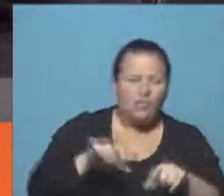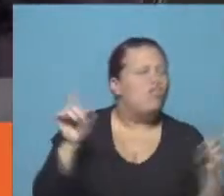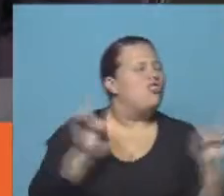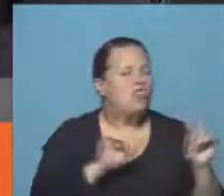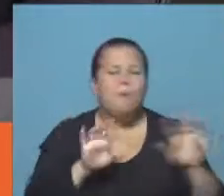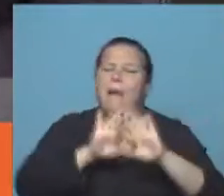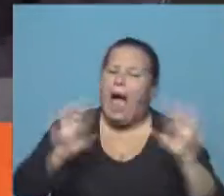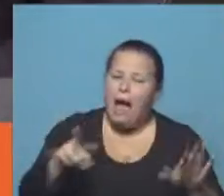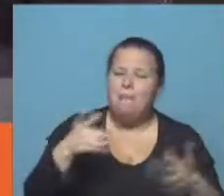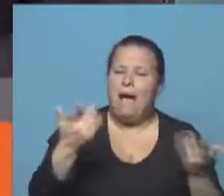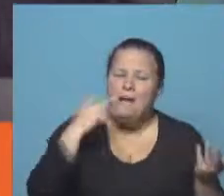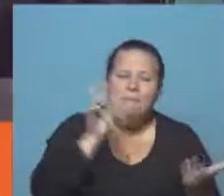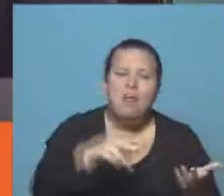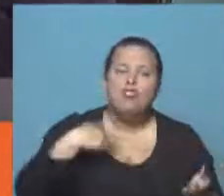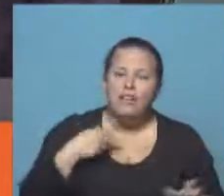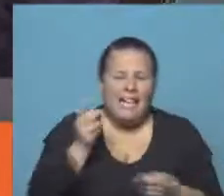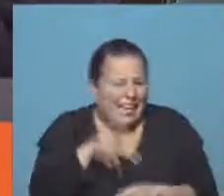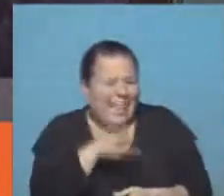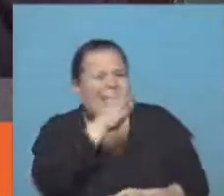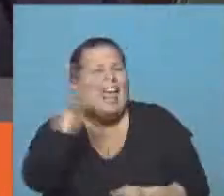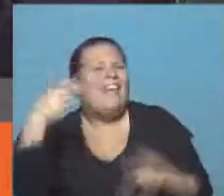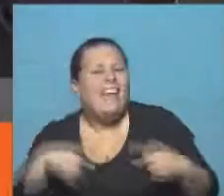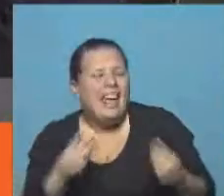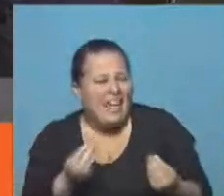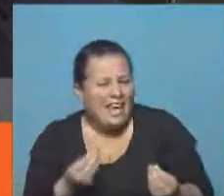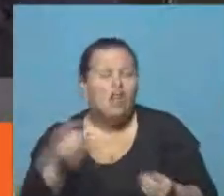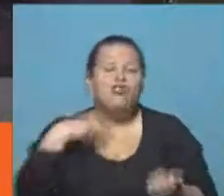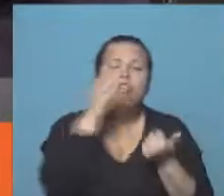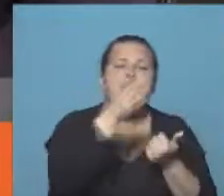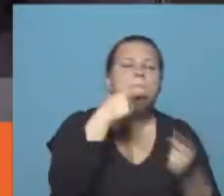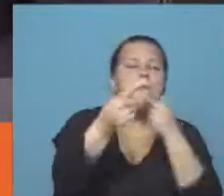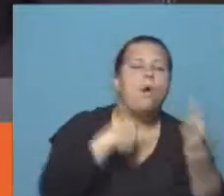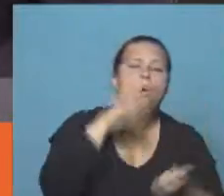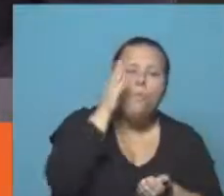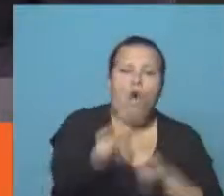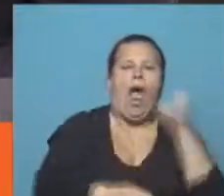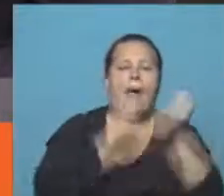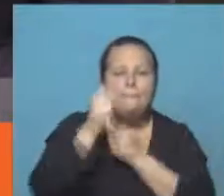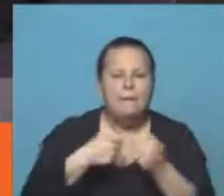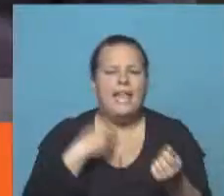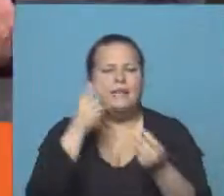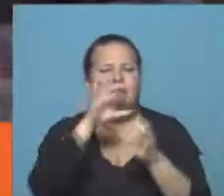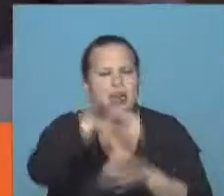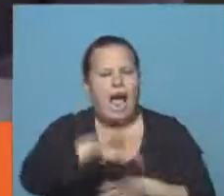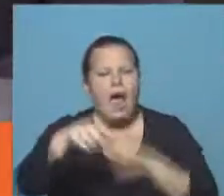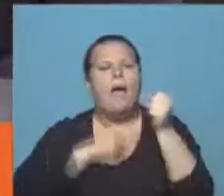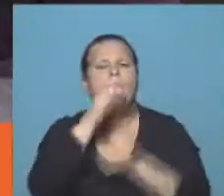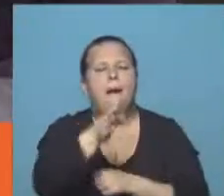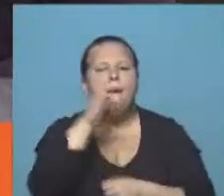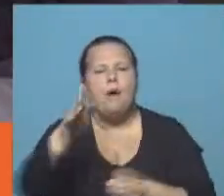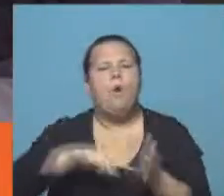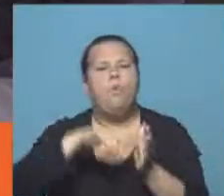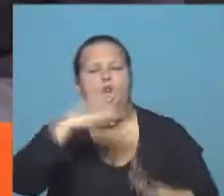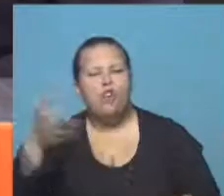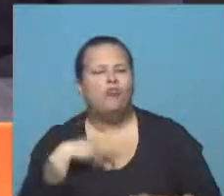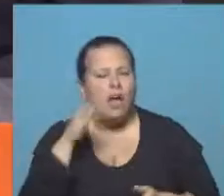así. Pero aparte, caminá, digo, yo voy ¿Qué a. caminá? Porque por ¿Qué mi caminá? actividad Ustedes- y la consultora, voy a las pymes, que tengo muchas cámaras y pymes, al conurbano